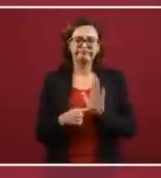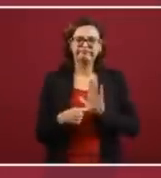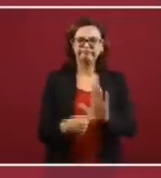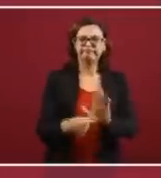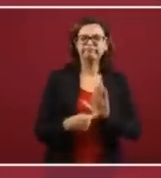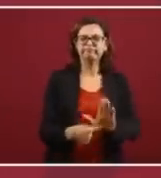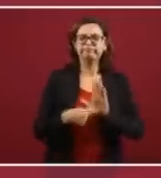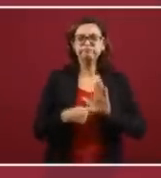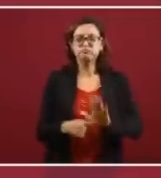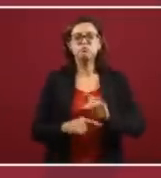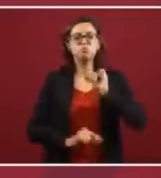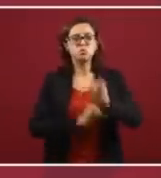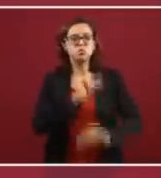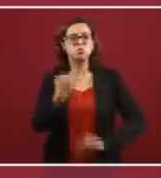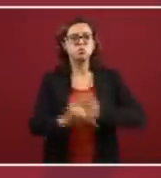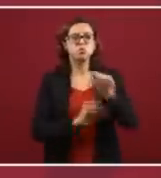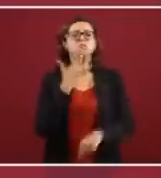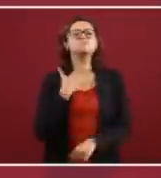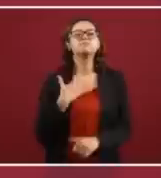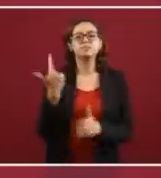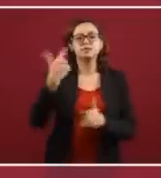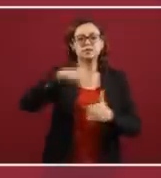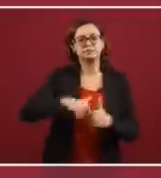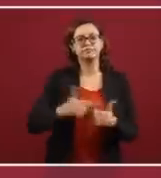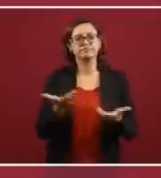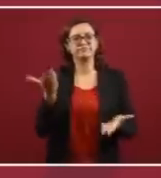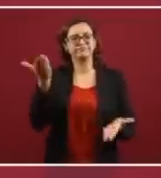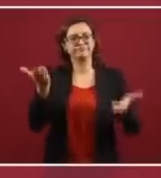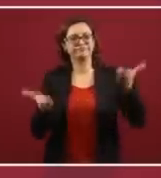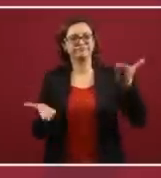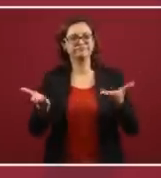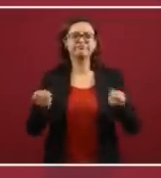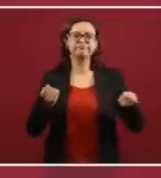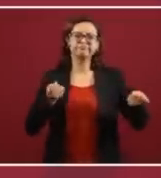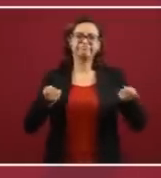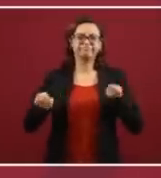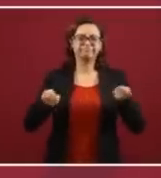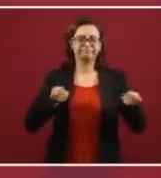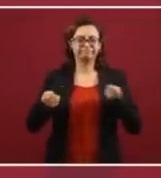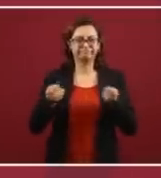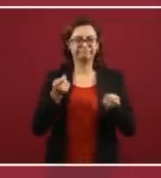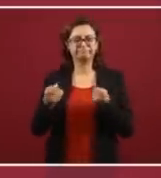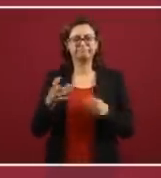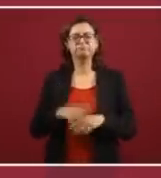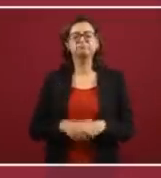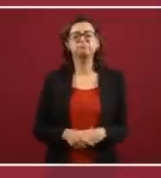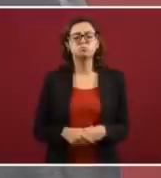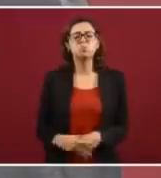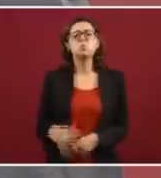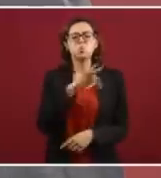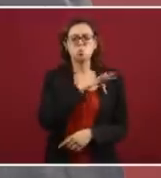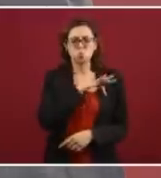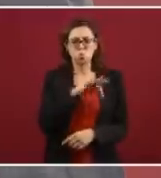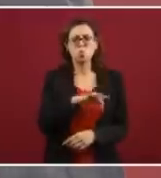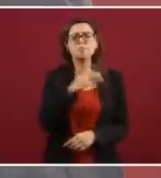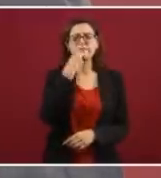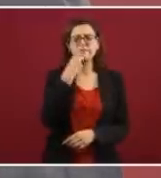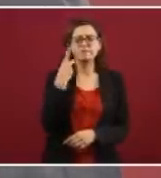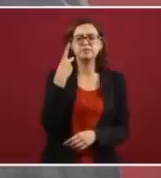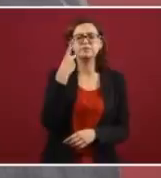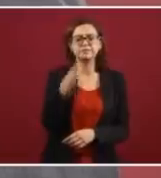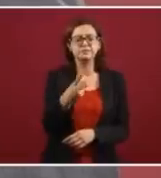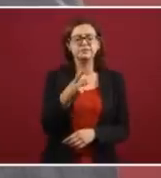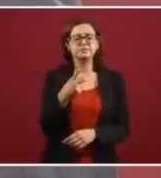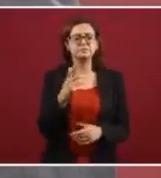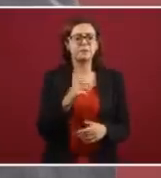logrando estabilizar el precio de los combustibles. Podemos decir que no han